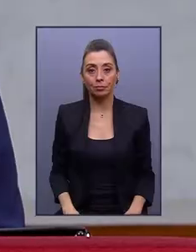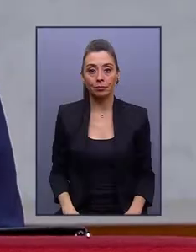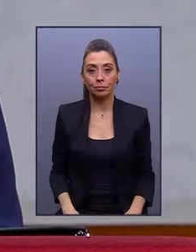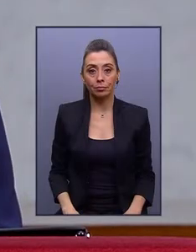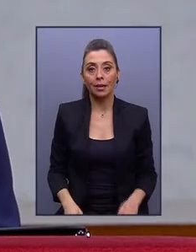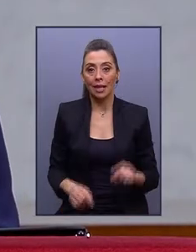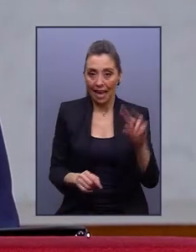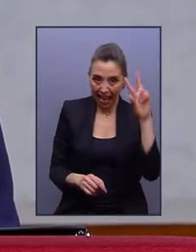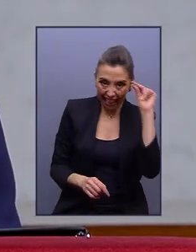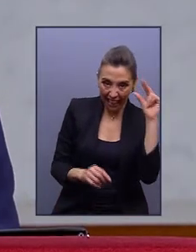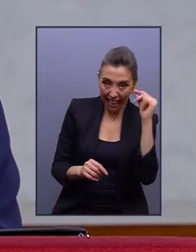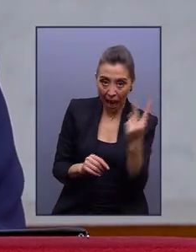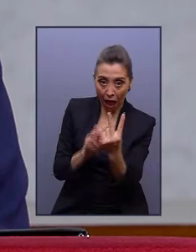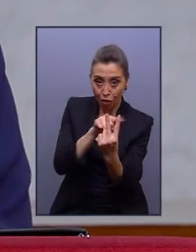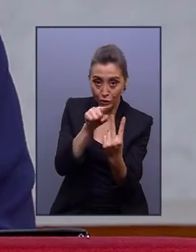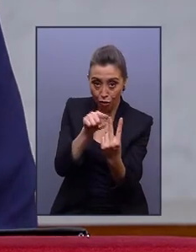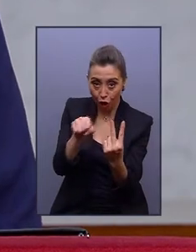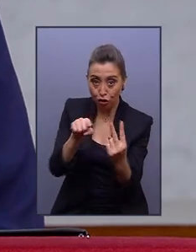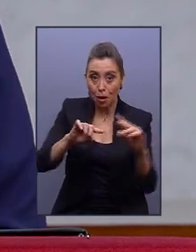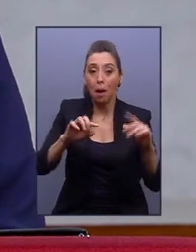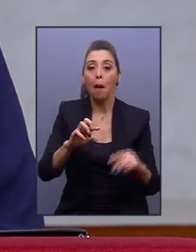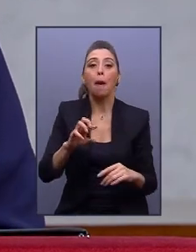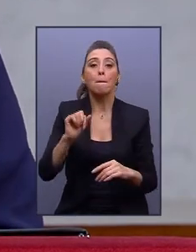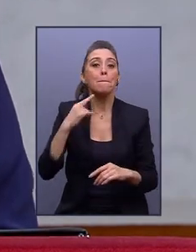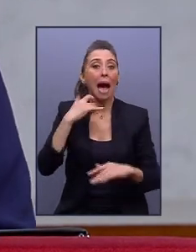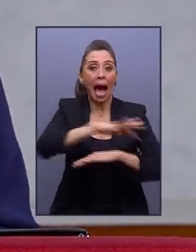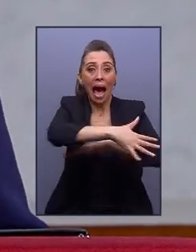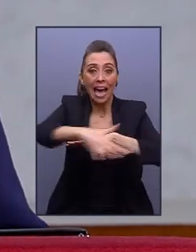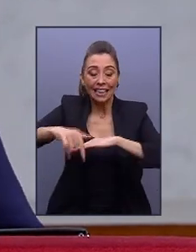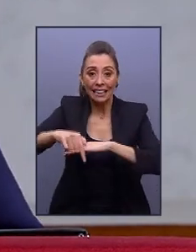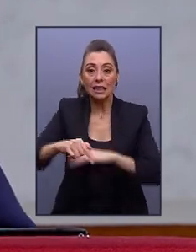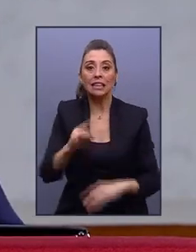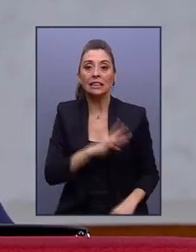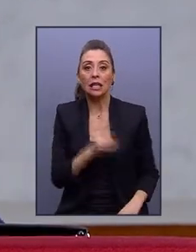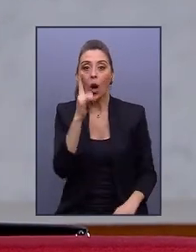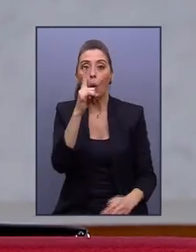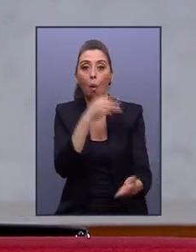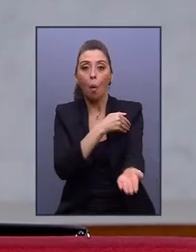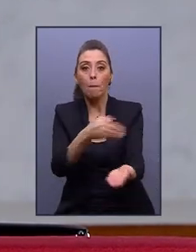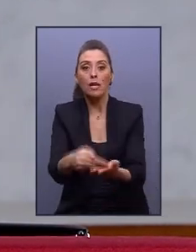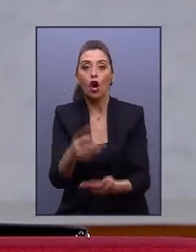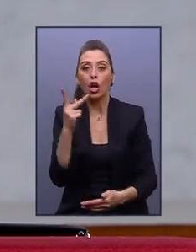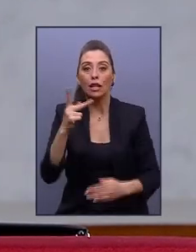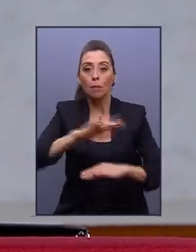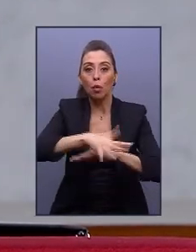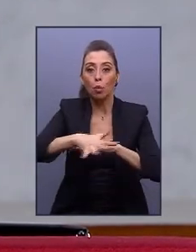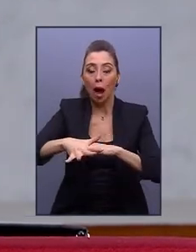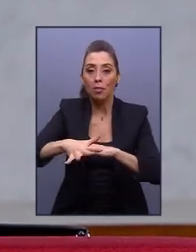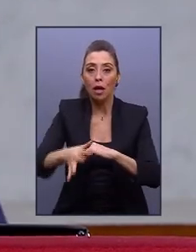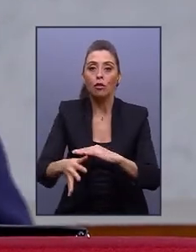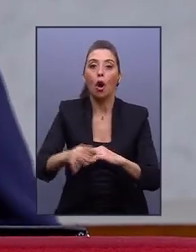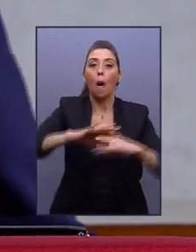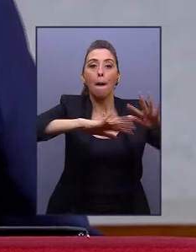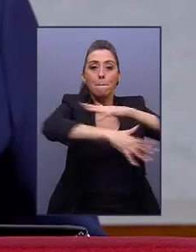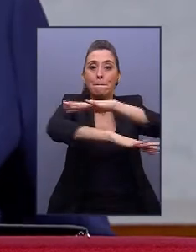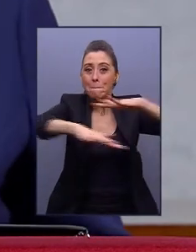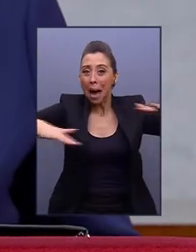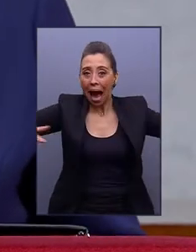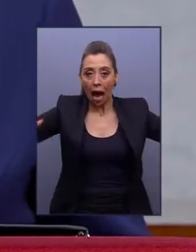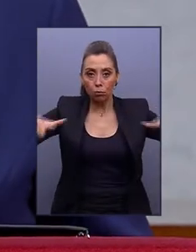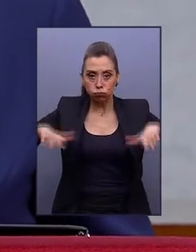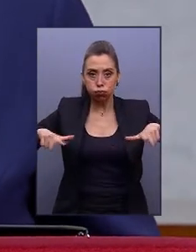Con su creación, Chile va a llegar a la histórica cifra de 1 millón de kilómetros cuadrados de su mar completamente